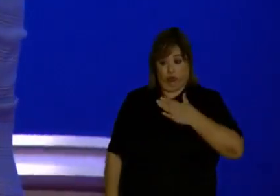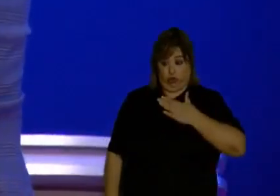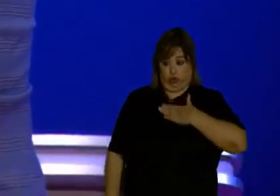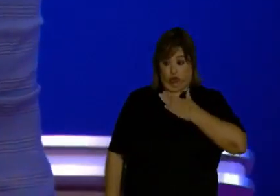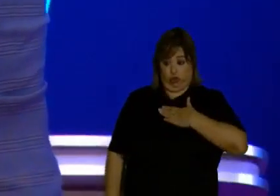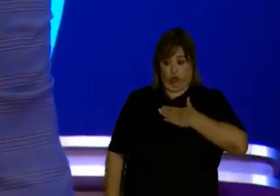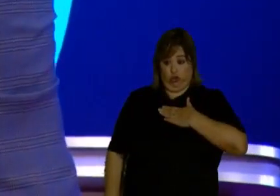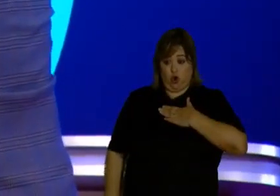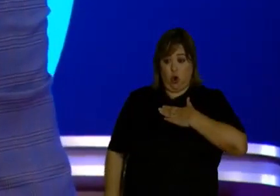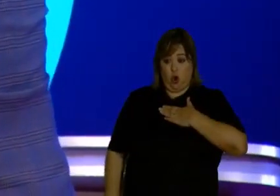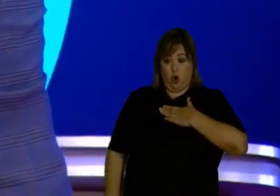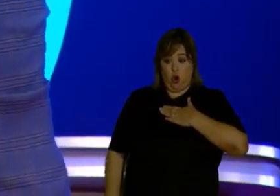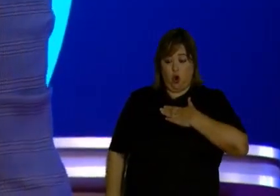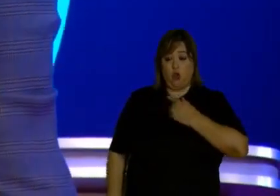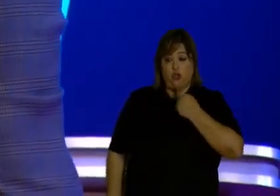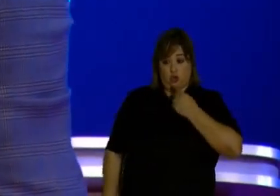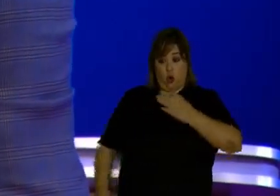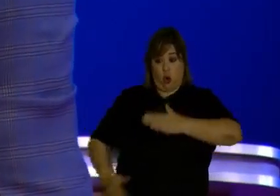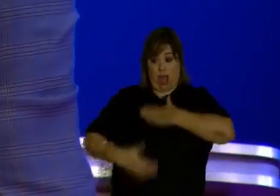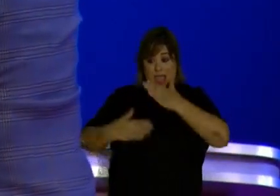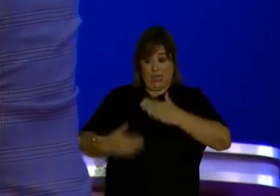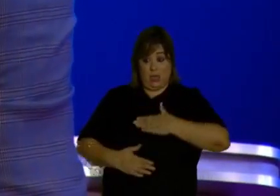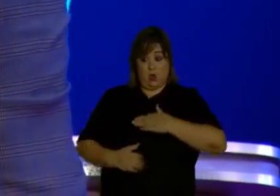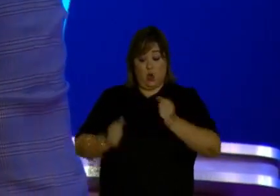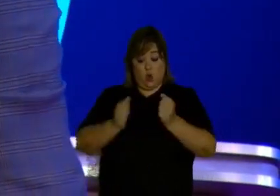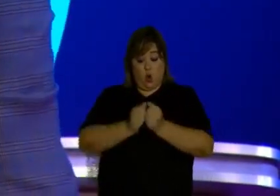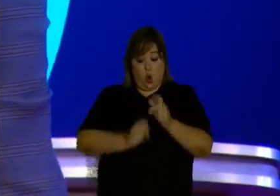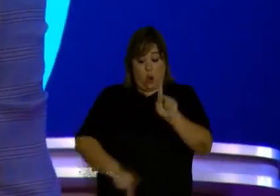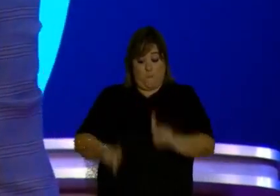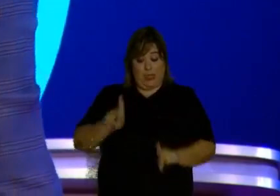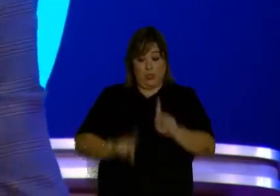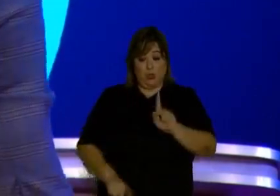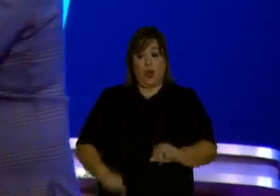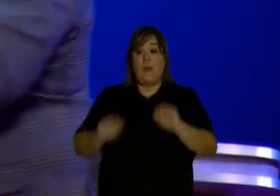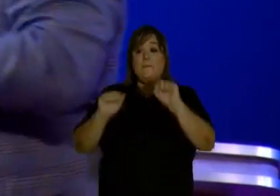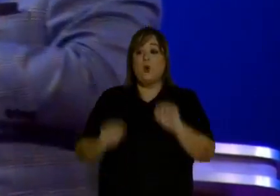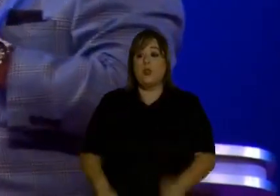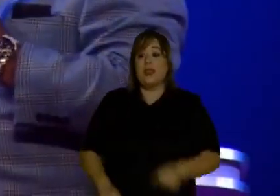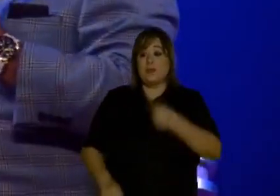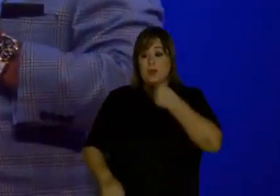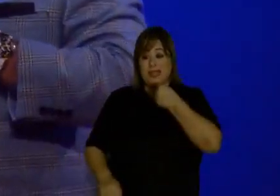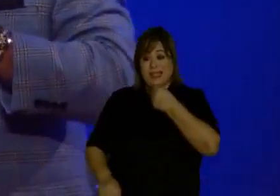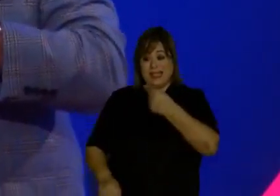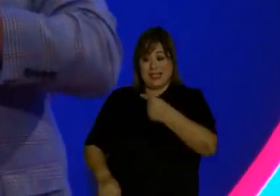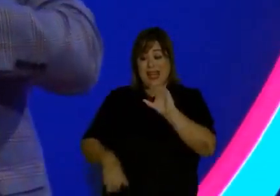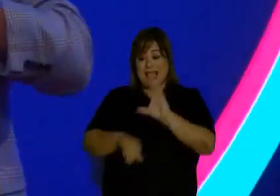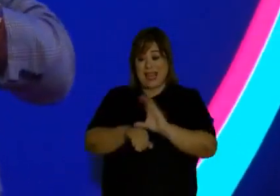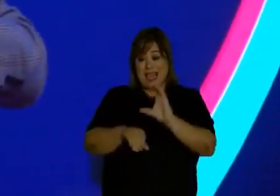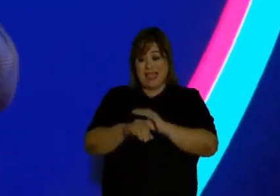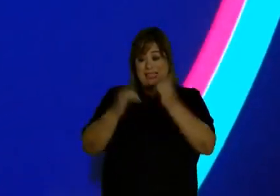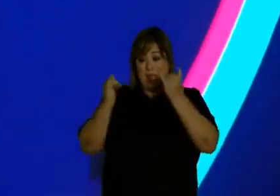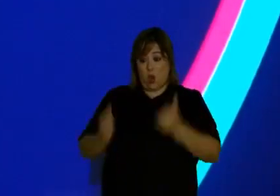caso con los que podemos decir todavía, a la casa del Señor iremos